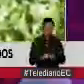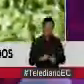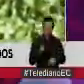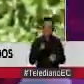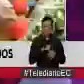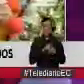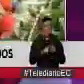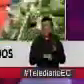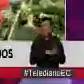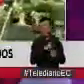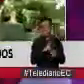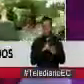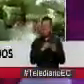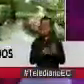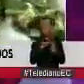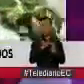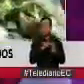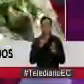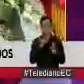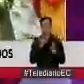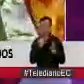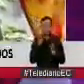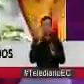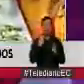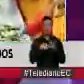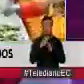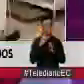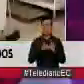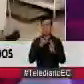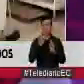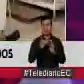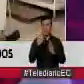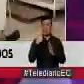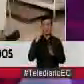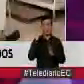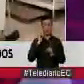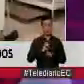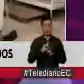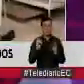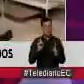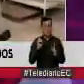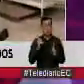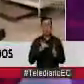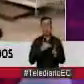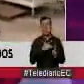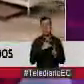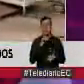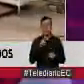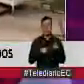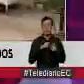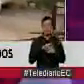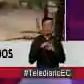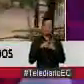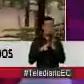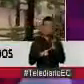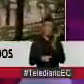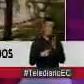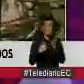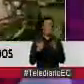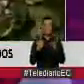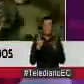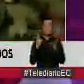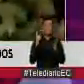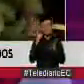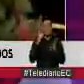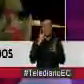algunos productos. No hemos logrado incrementar el número de productos que exportamos. Al contrario, lamentablemente algunos han tenido que salir por